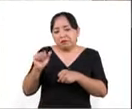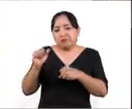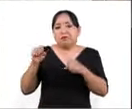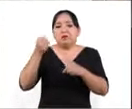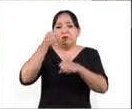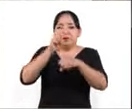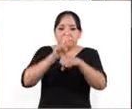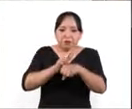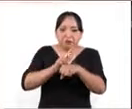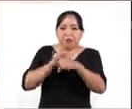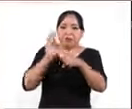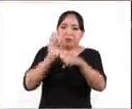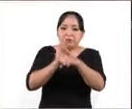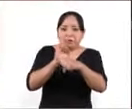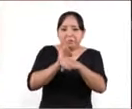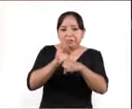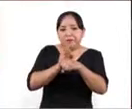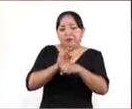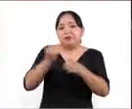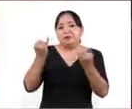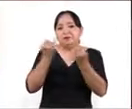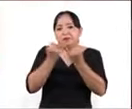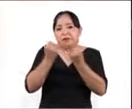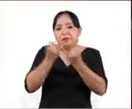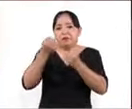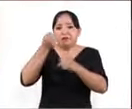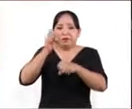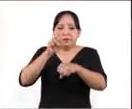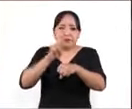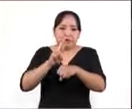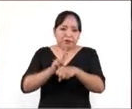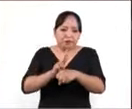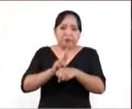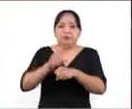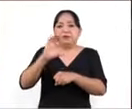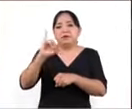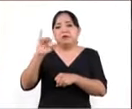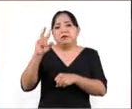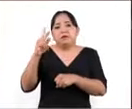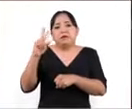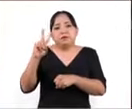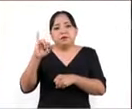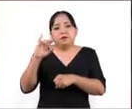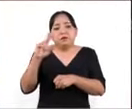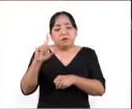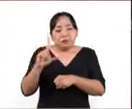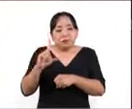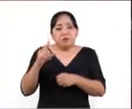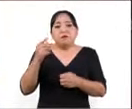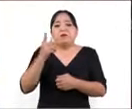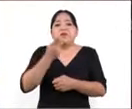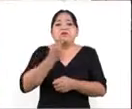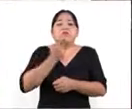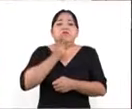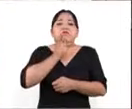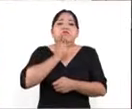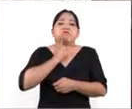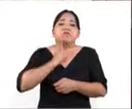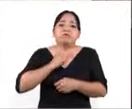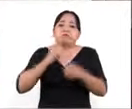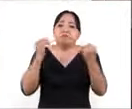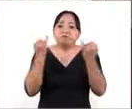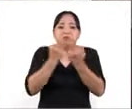y Protección Civil del Gobierno de México, Comisión Federal de Electricidad, Pemex, estaban ya presentes, así como todas las